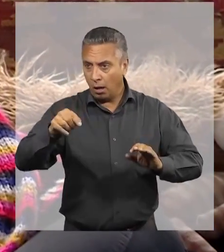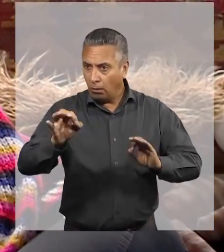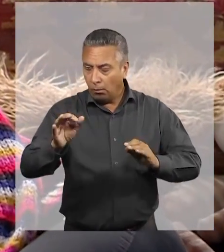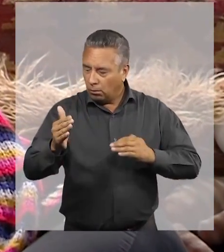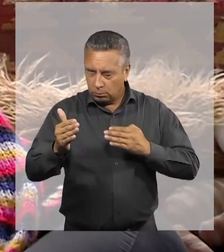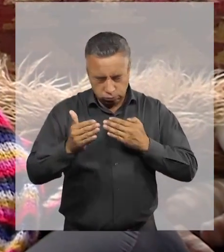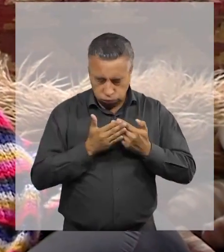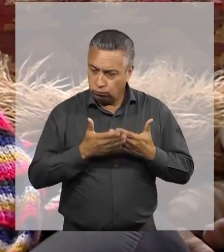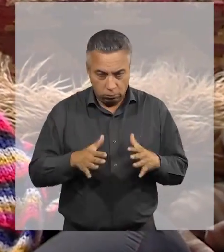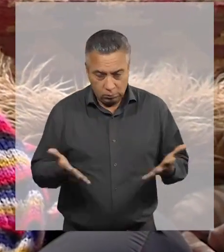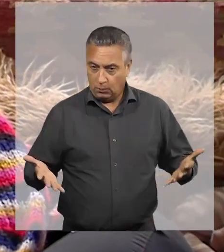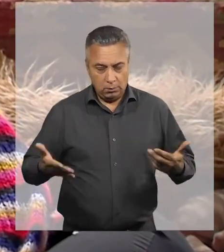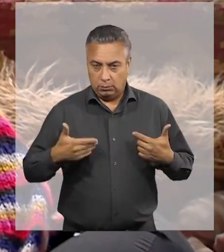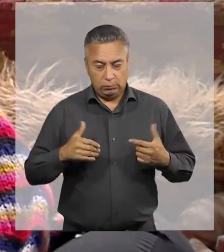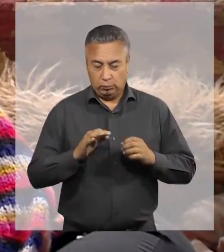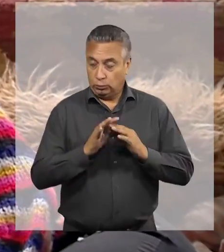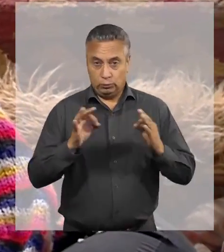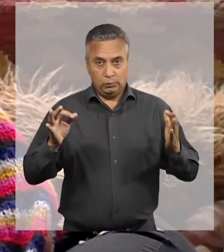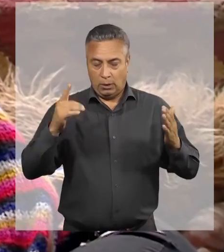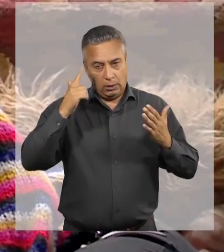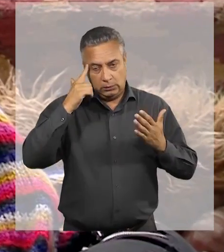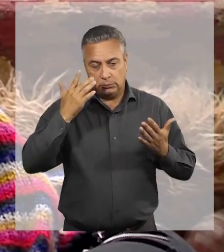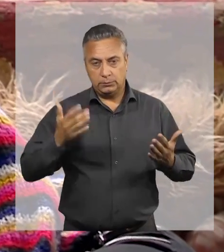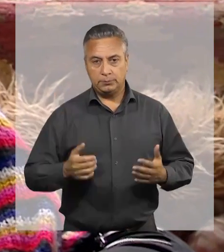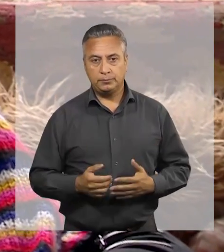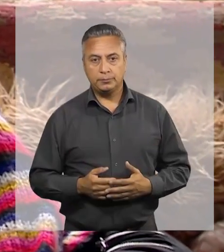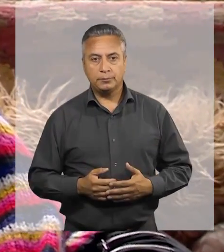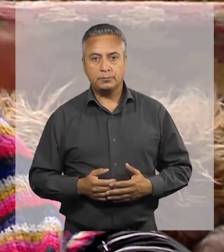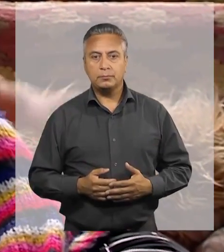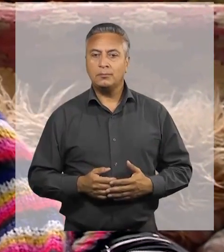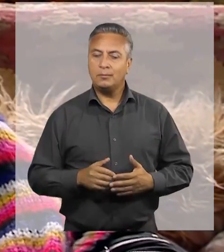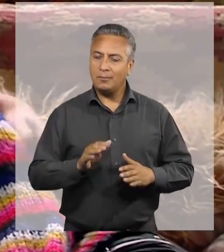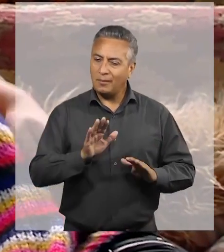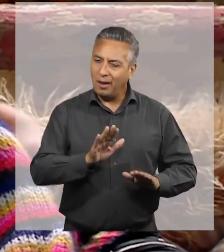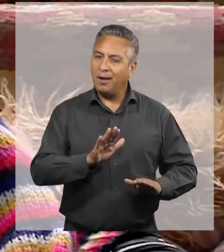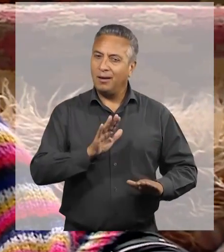nunca pensé que este momento iba a llegar. Ya.